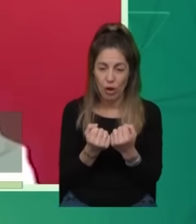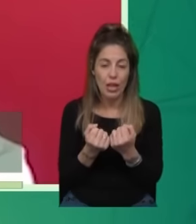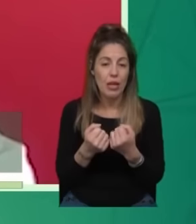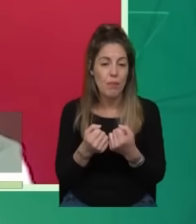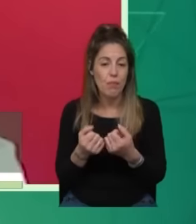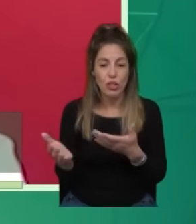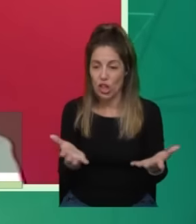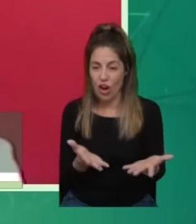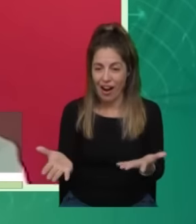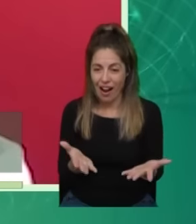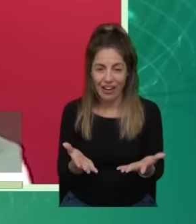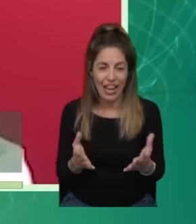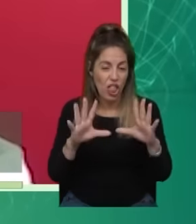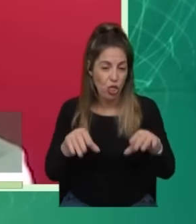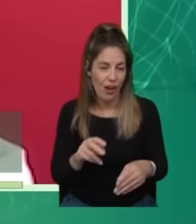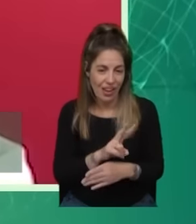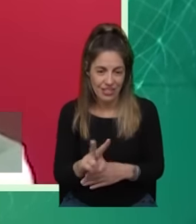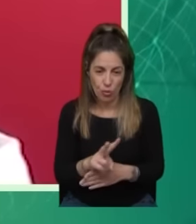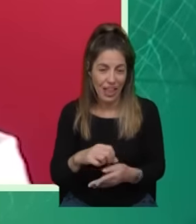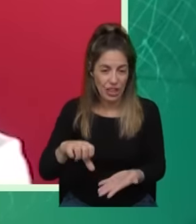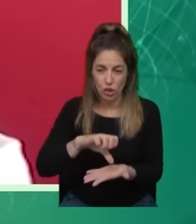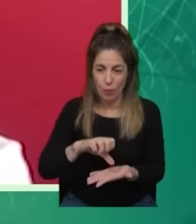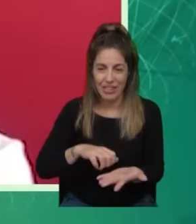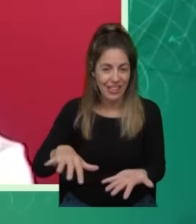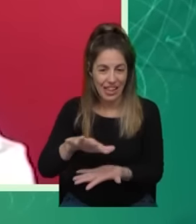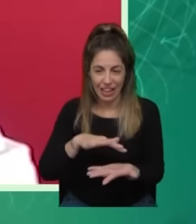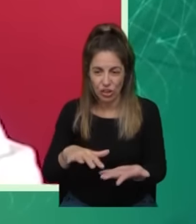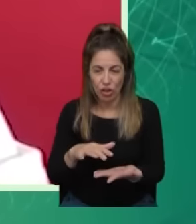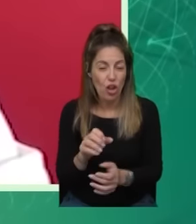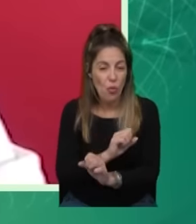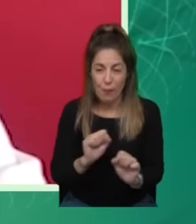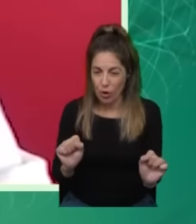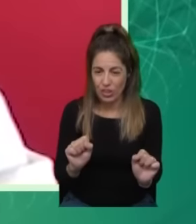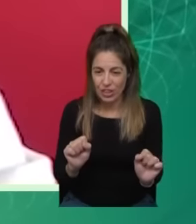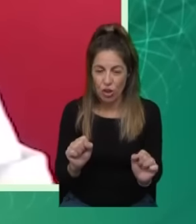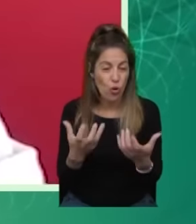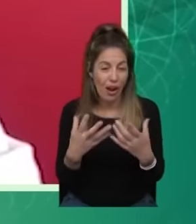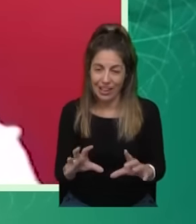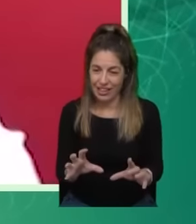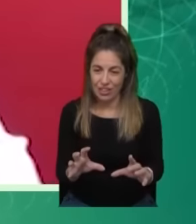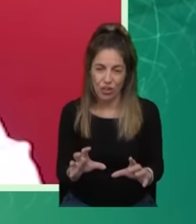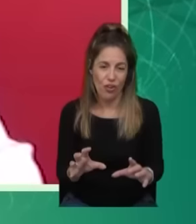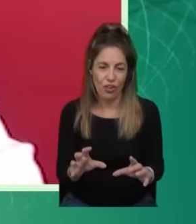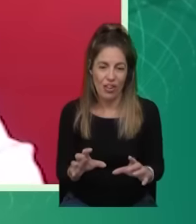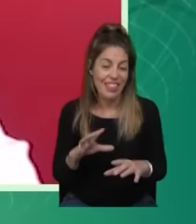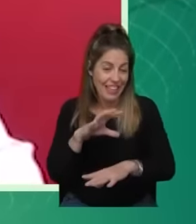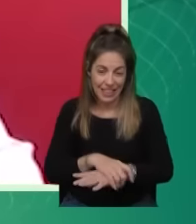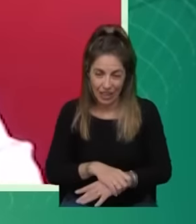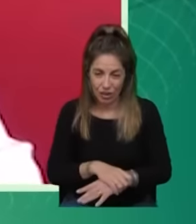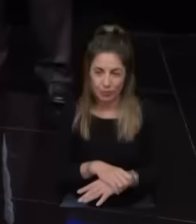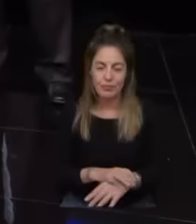en jaque toda la seguridad de estos países de la región que no han podido o no han querido detenerlo,